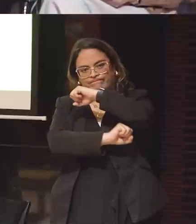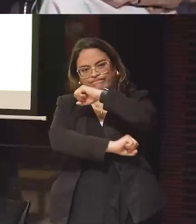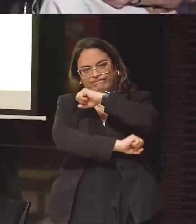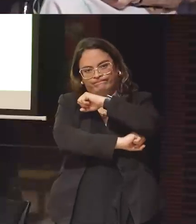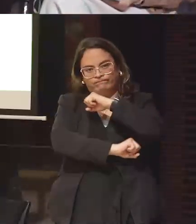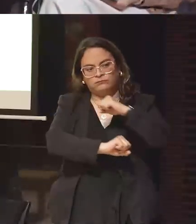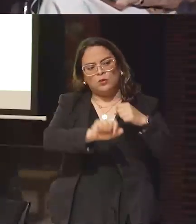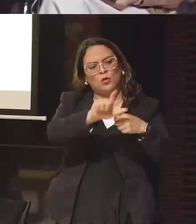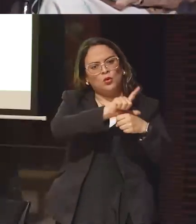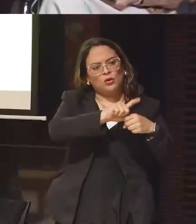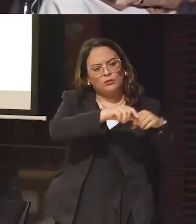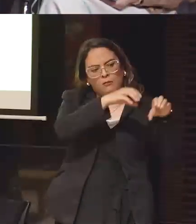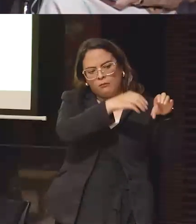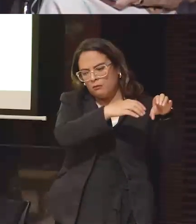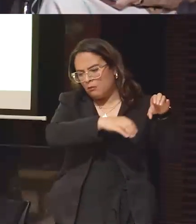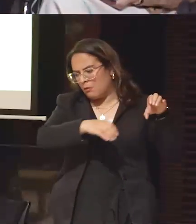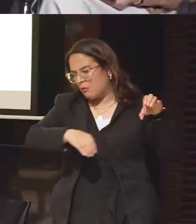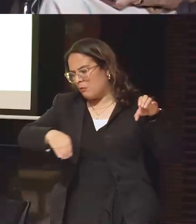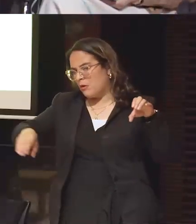9 localidades.